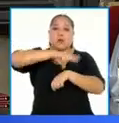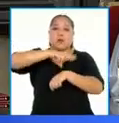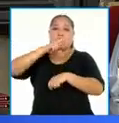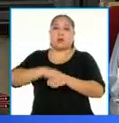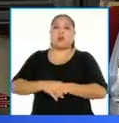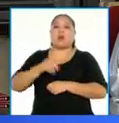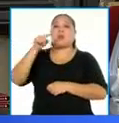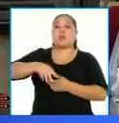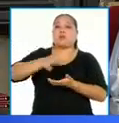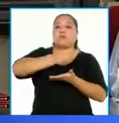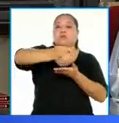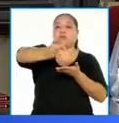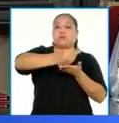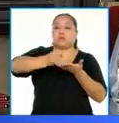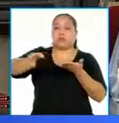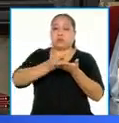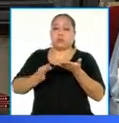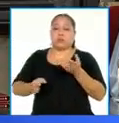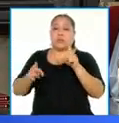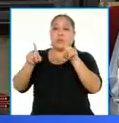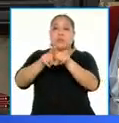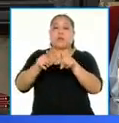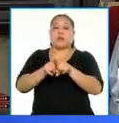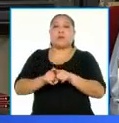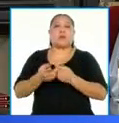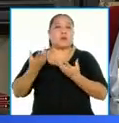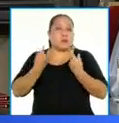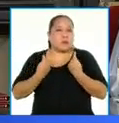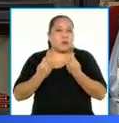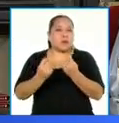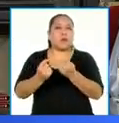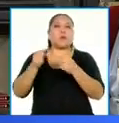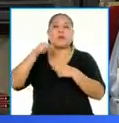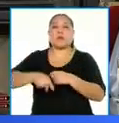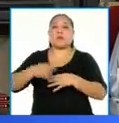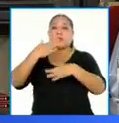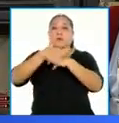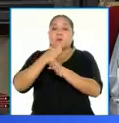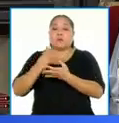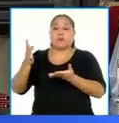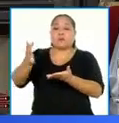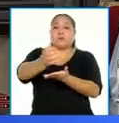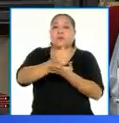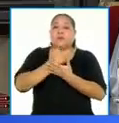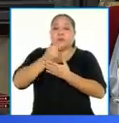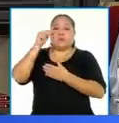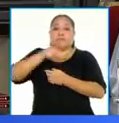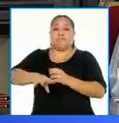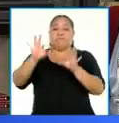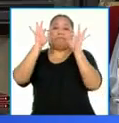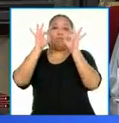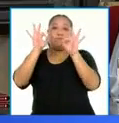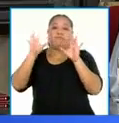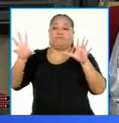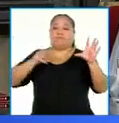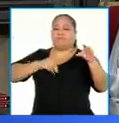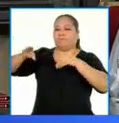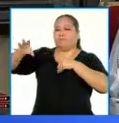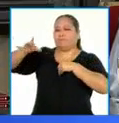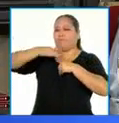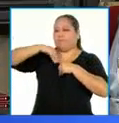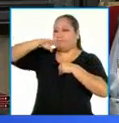a nivel provincial, y sobre todo tratamos de que las medidas adoptadas en función de los riesgos de